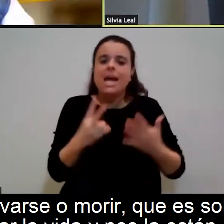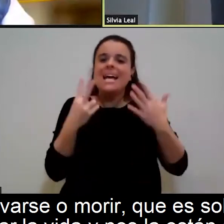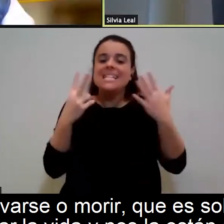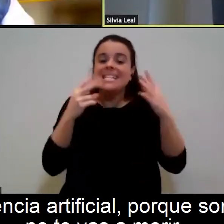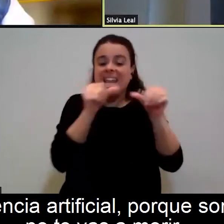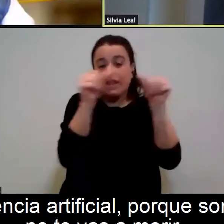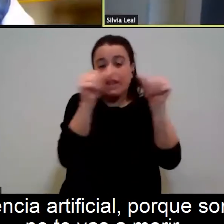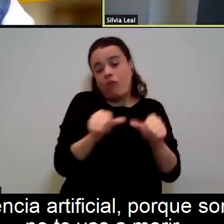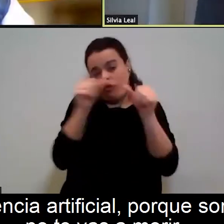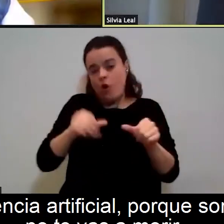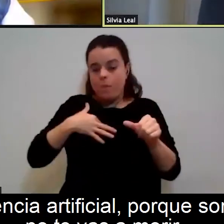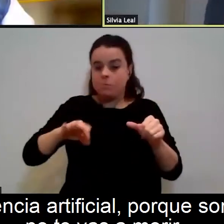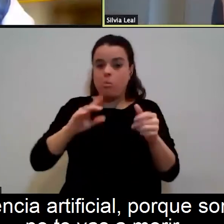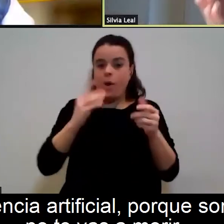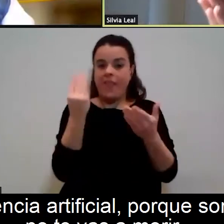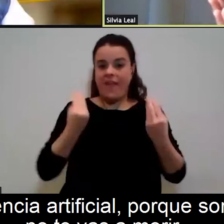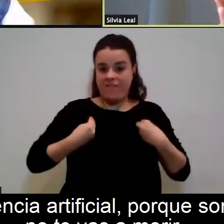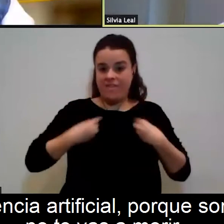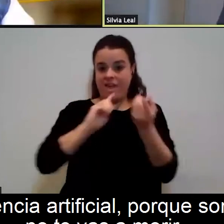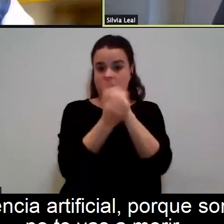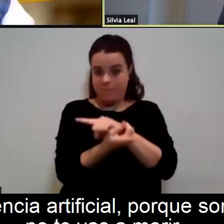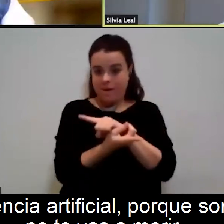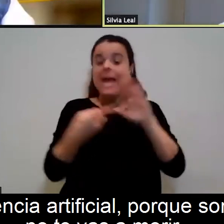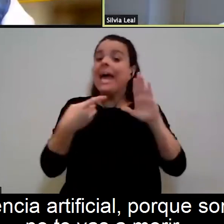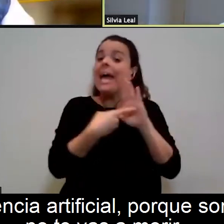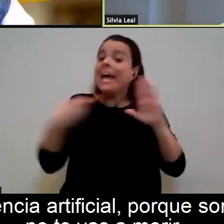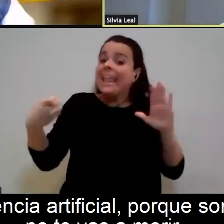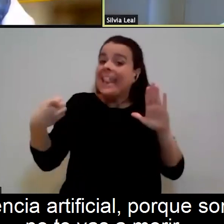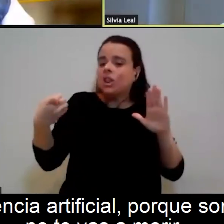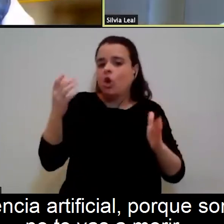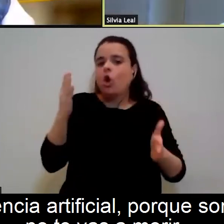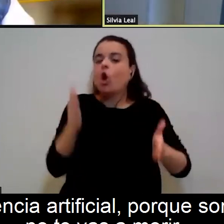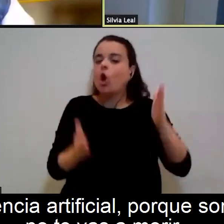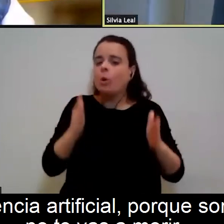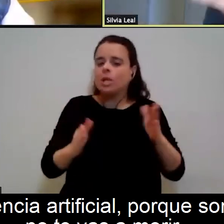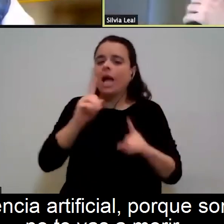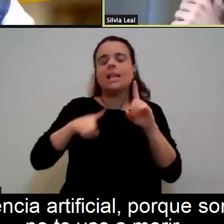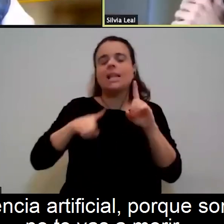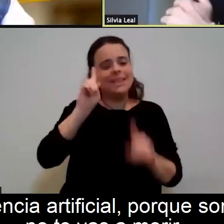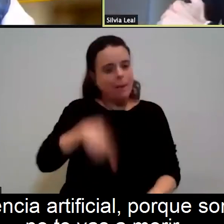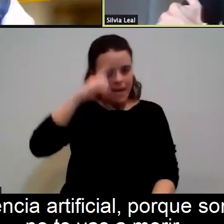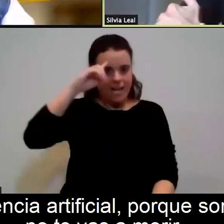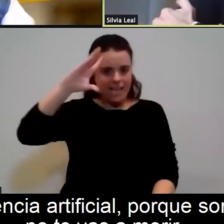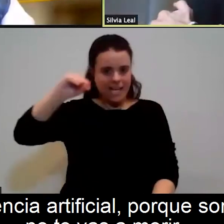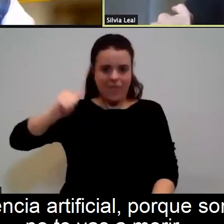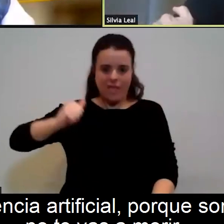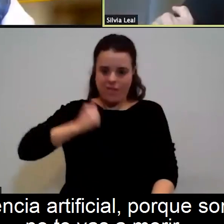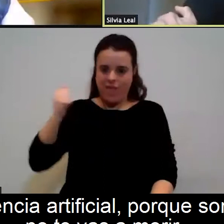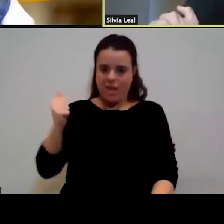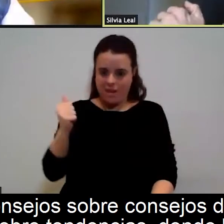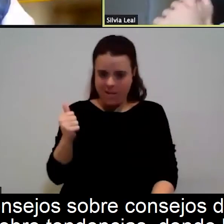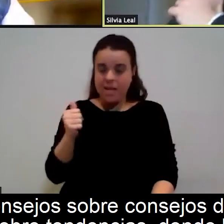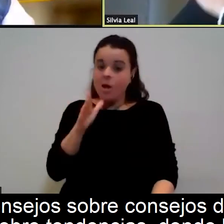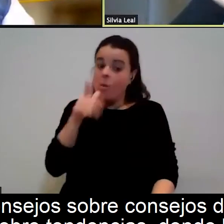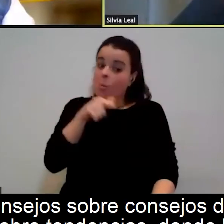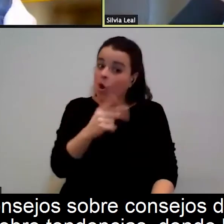están cambiando ahora, quitando la robótica y la inteligencia artificial, porque esas son las protagonistas de No te vas a morir, y hablamos luego de ese si